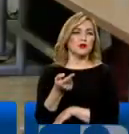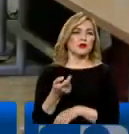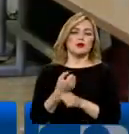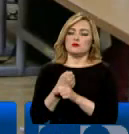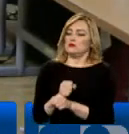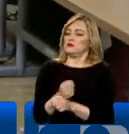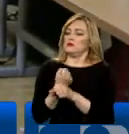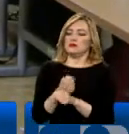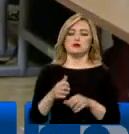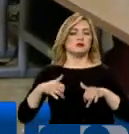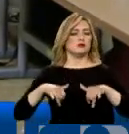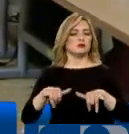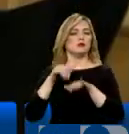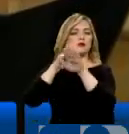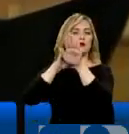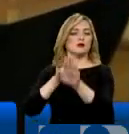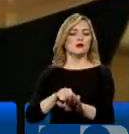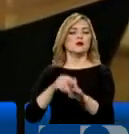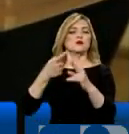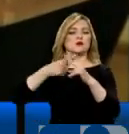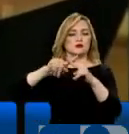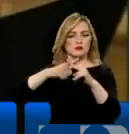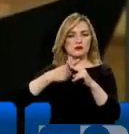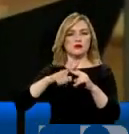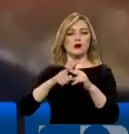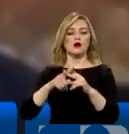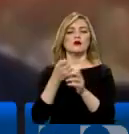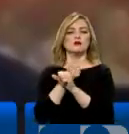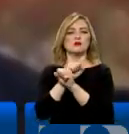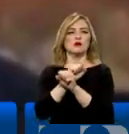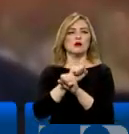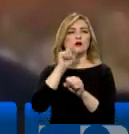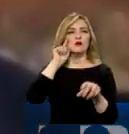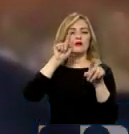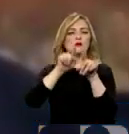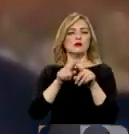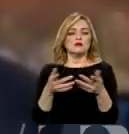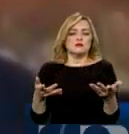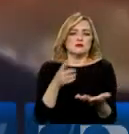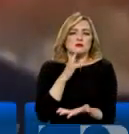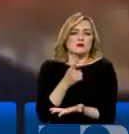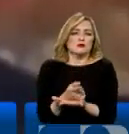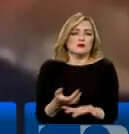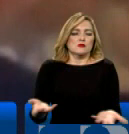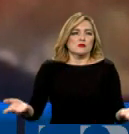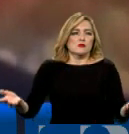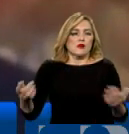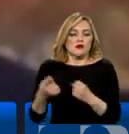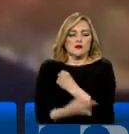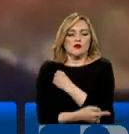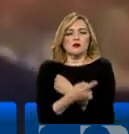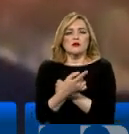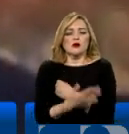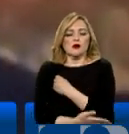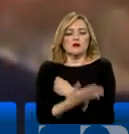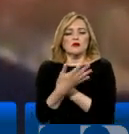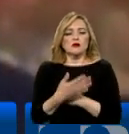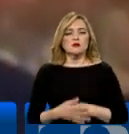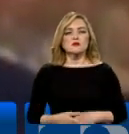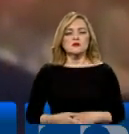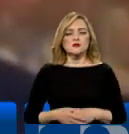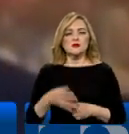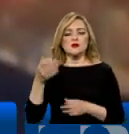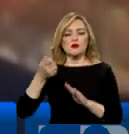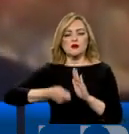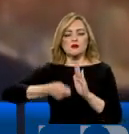todos los recursos a su favor, empezando por la apelación. El hecho se dio, obviamente, porque hay una sentencia